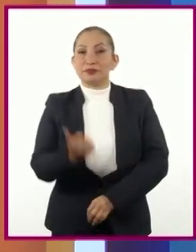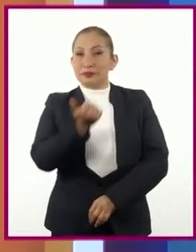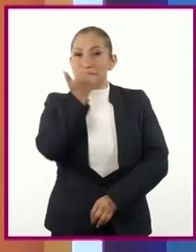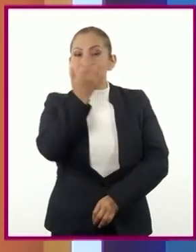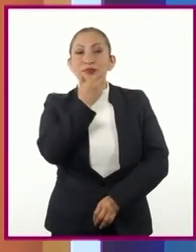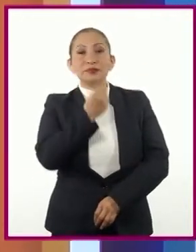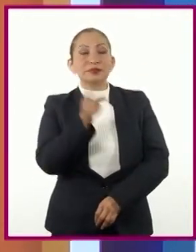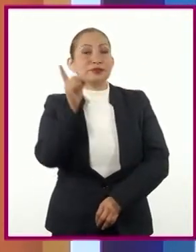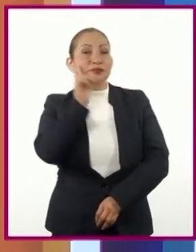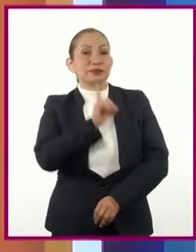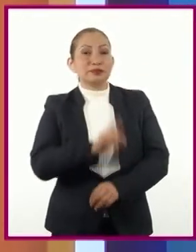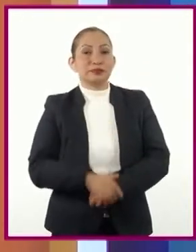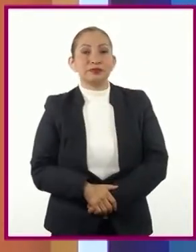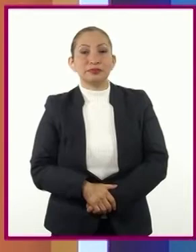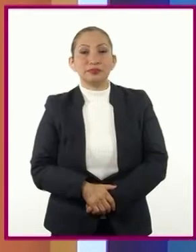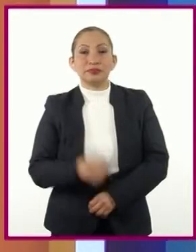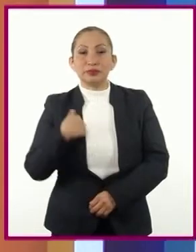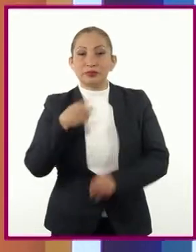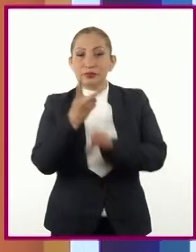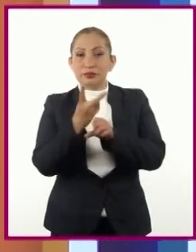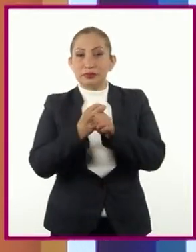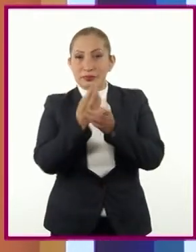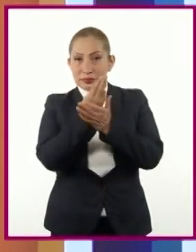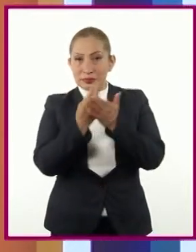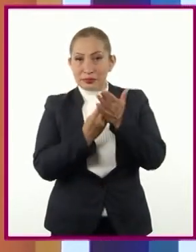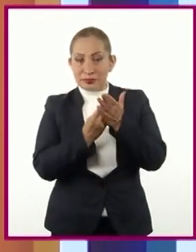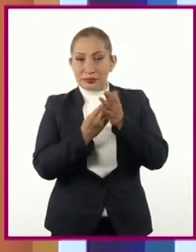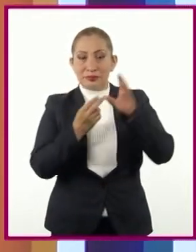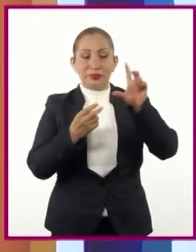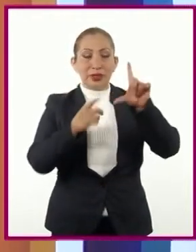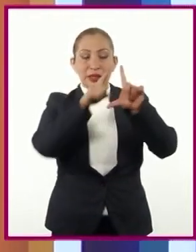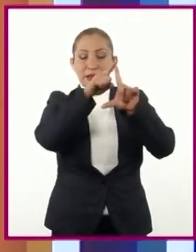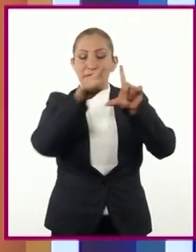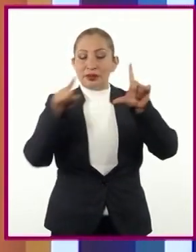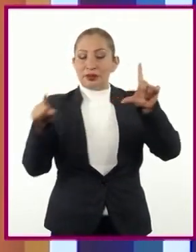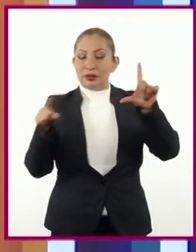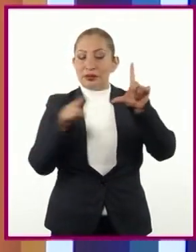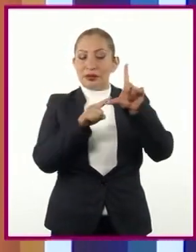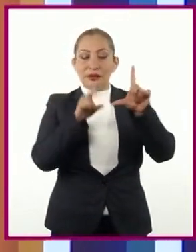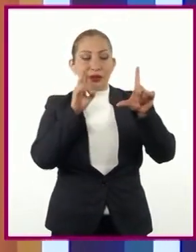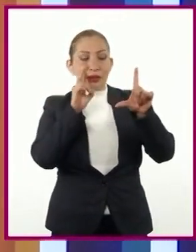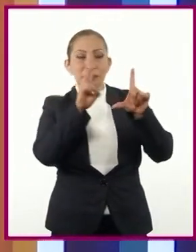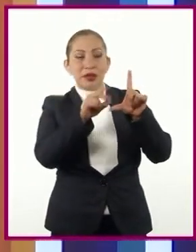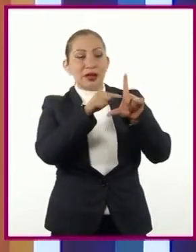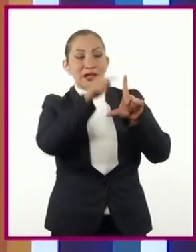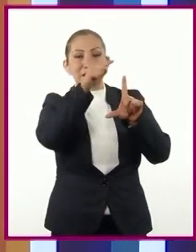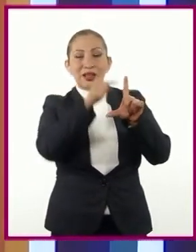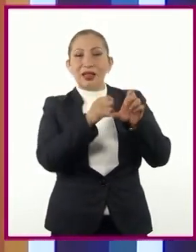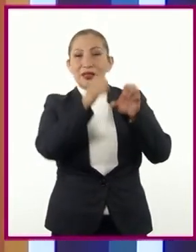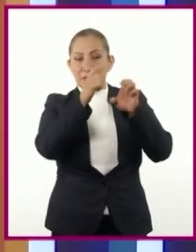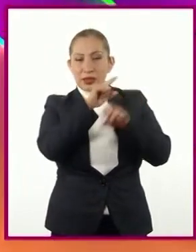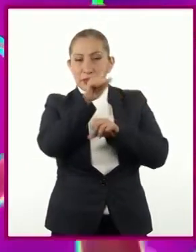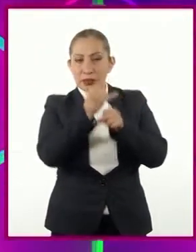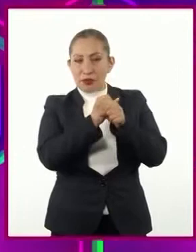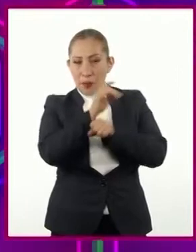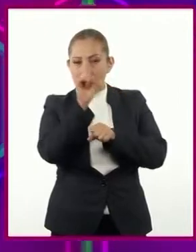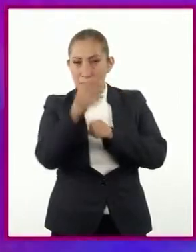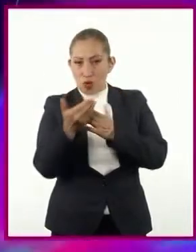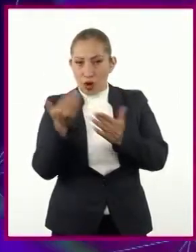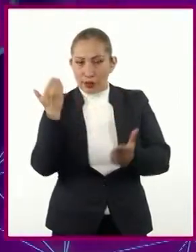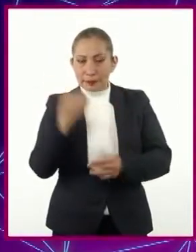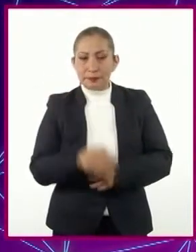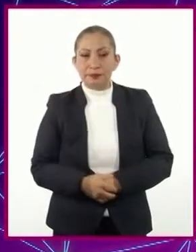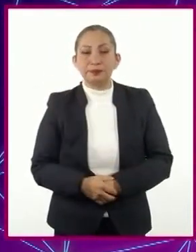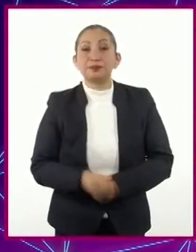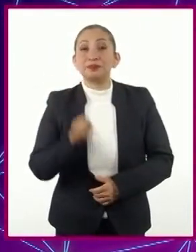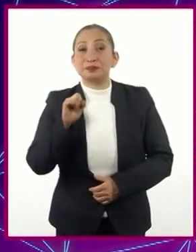y alumnos, los invito a dibujar el triángulo rectángulo e identifiquen los datos del problema. A